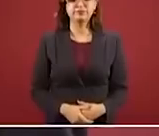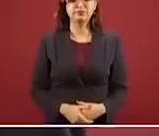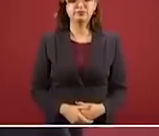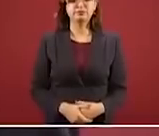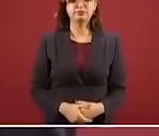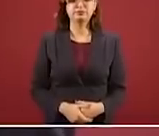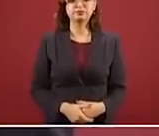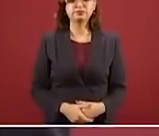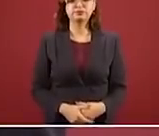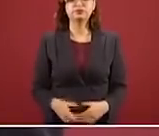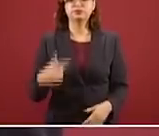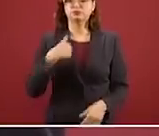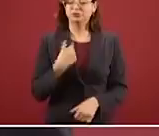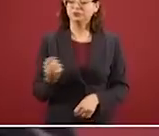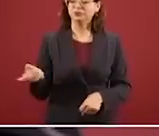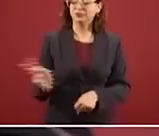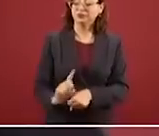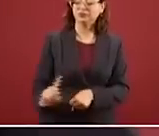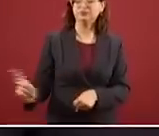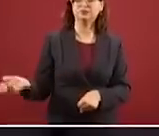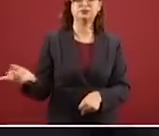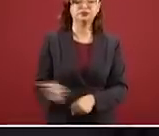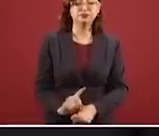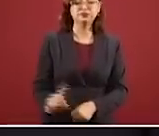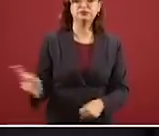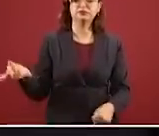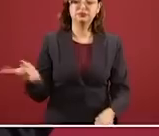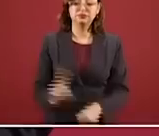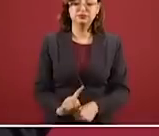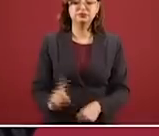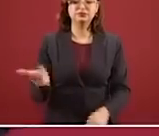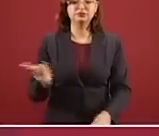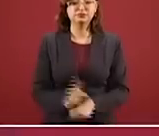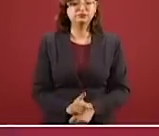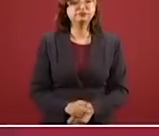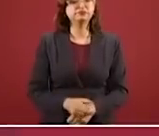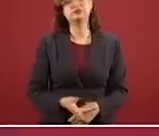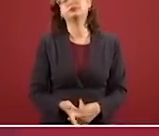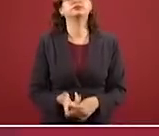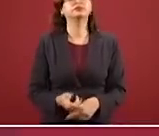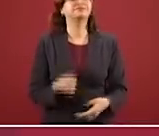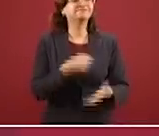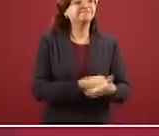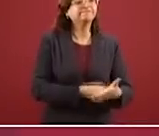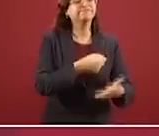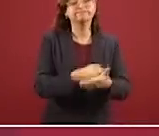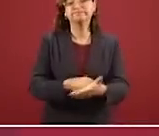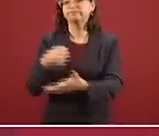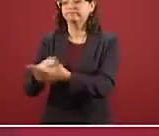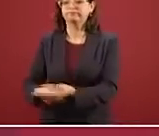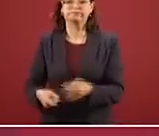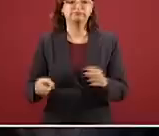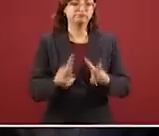Y estoy todos los días sobre estos temas